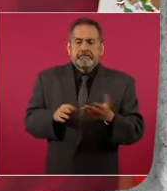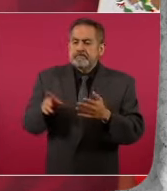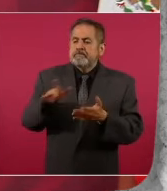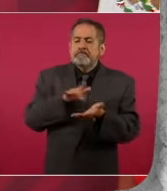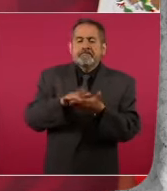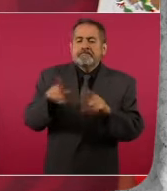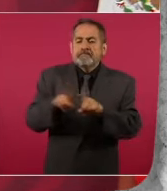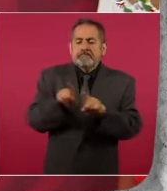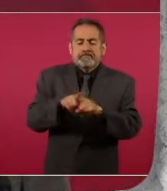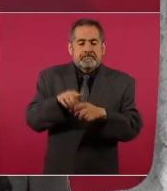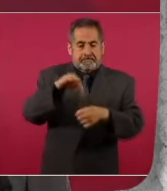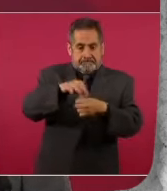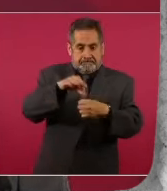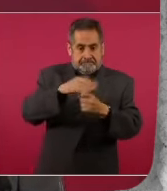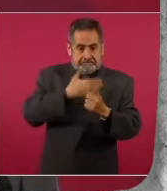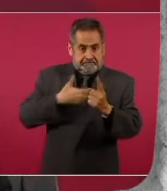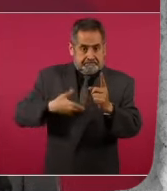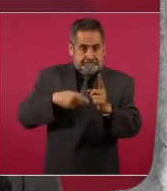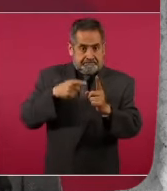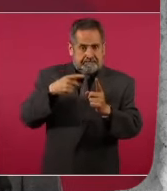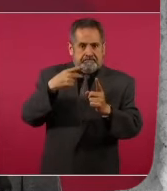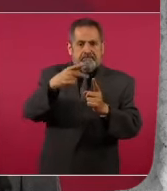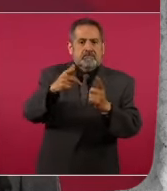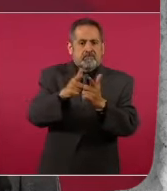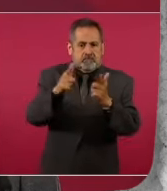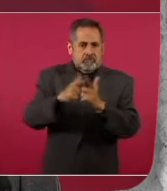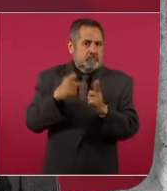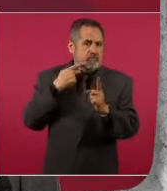apóyale también votando